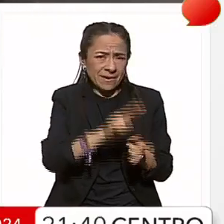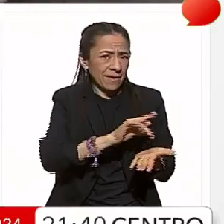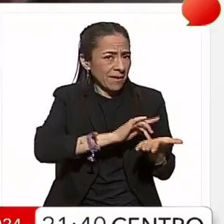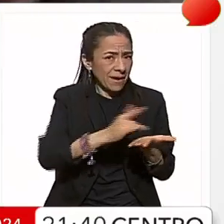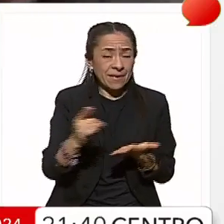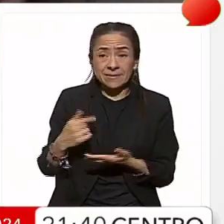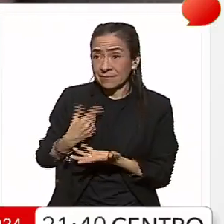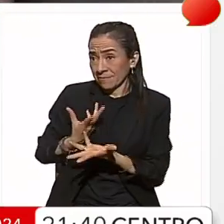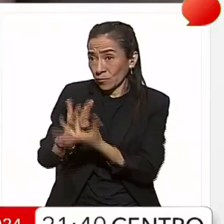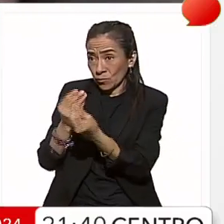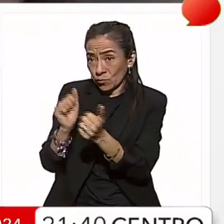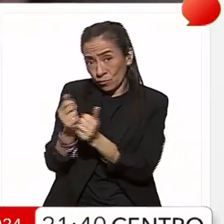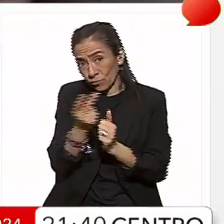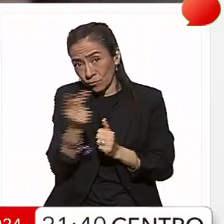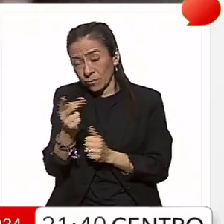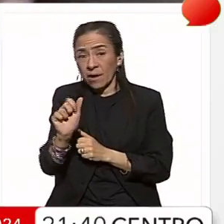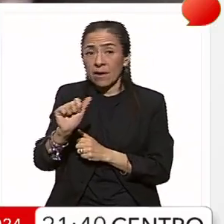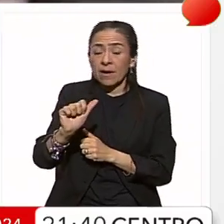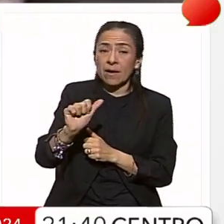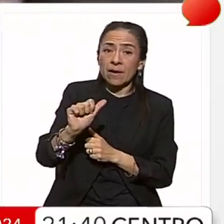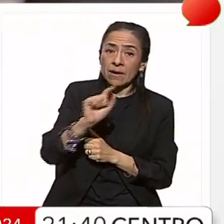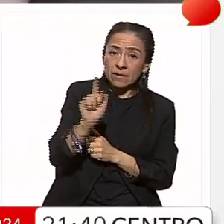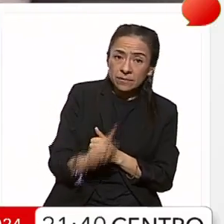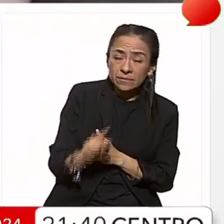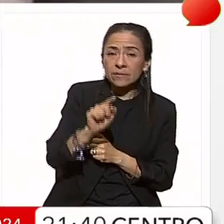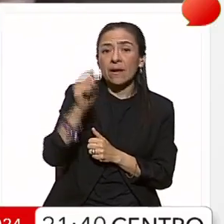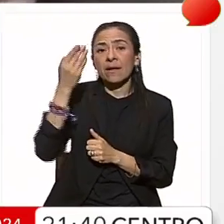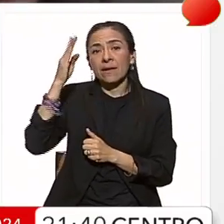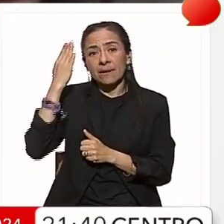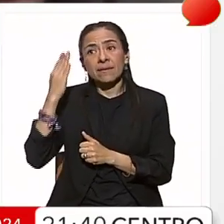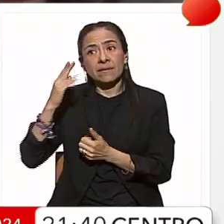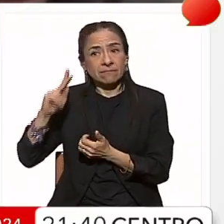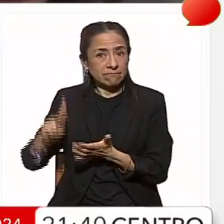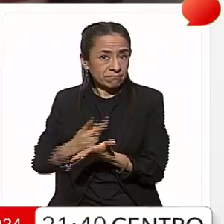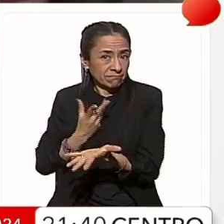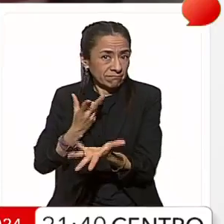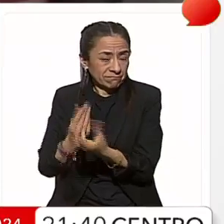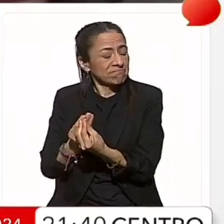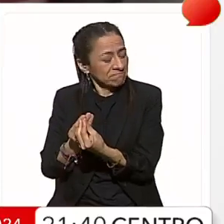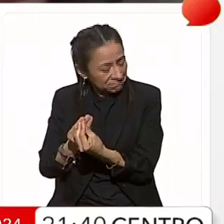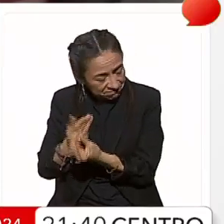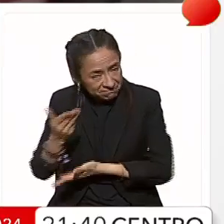ustedes, Azul y Alberto, y espero volver a estar nuevamente a sus órdenes.